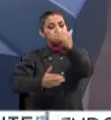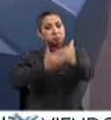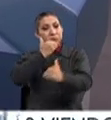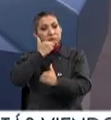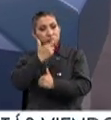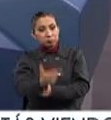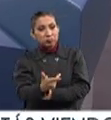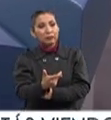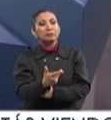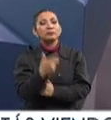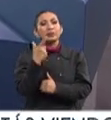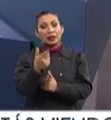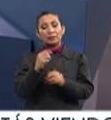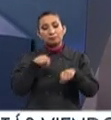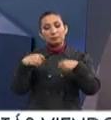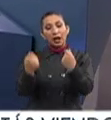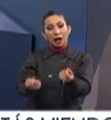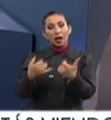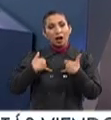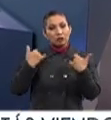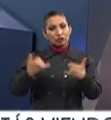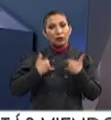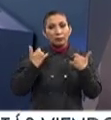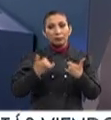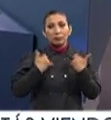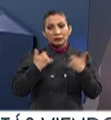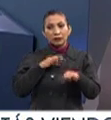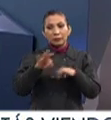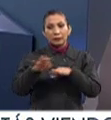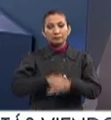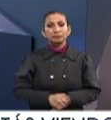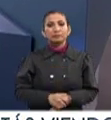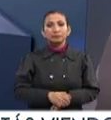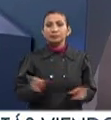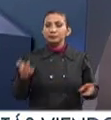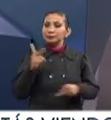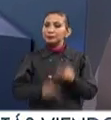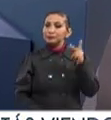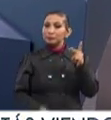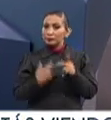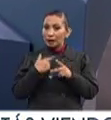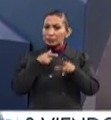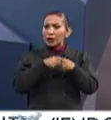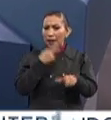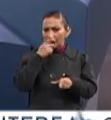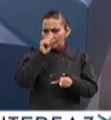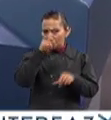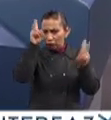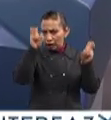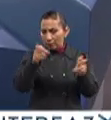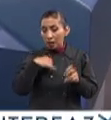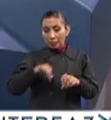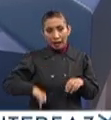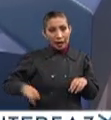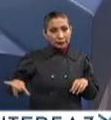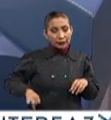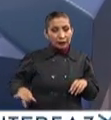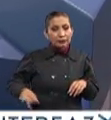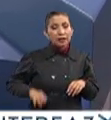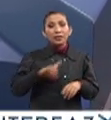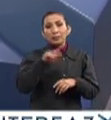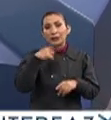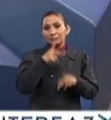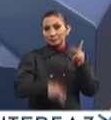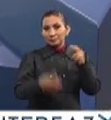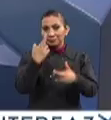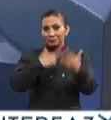progresistas y que ofrezcan a los jóvenes trabajo. Vamos a hacer una pausa, vamos a seguir hablando de este tema, interesantísimo tema, después